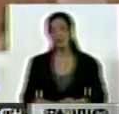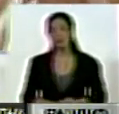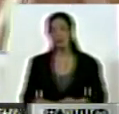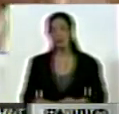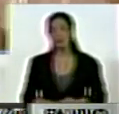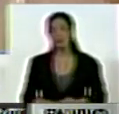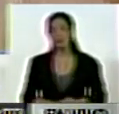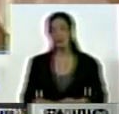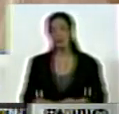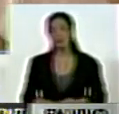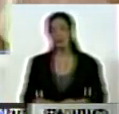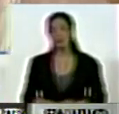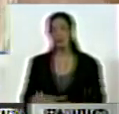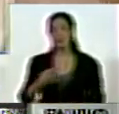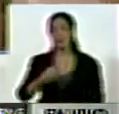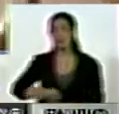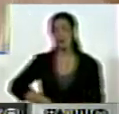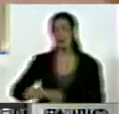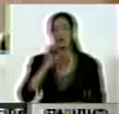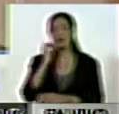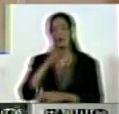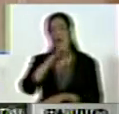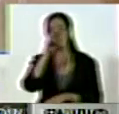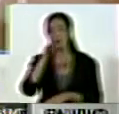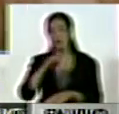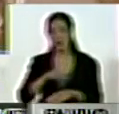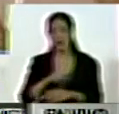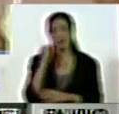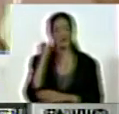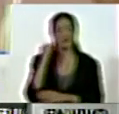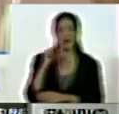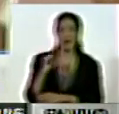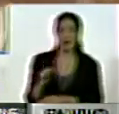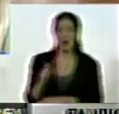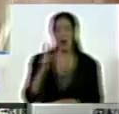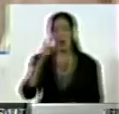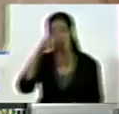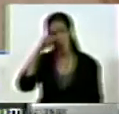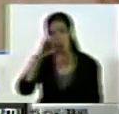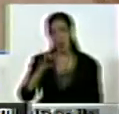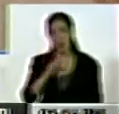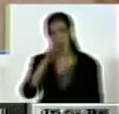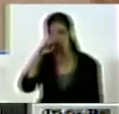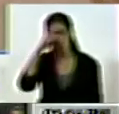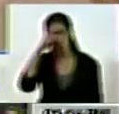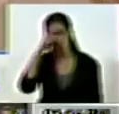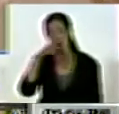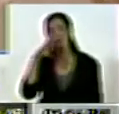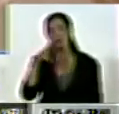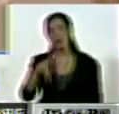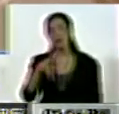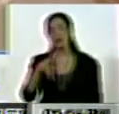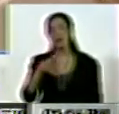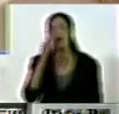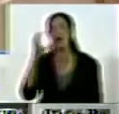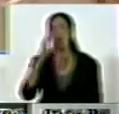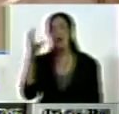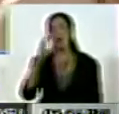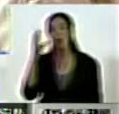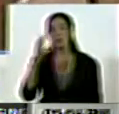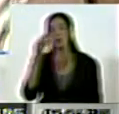actual presidente de la Asamblea Nacional en desacato, Julio Borges, hacia la República de Colombia